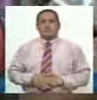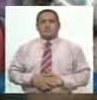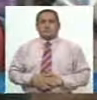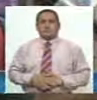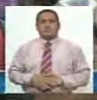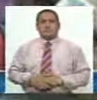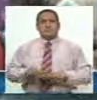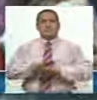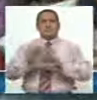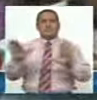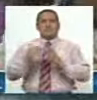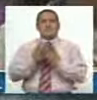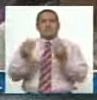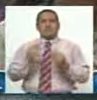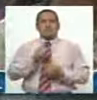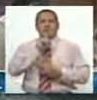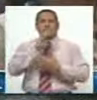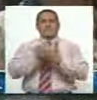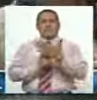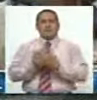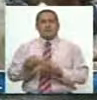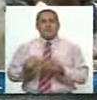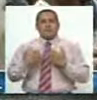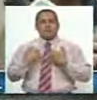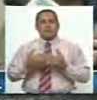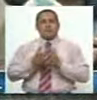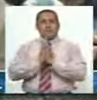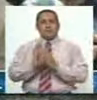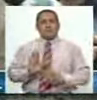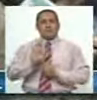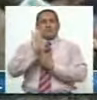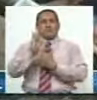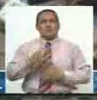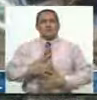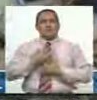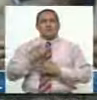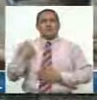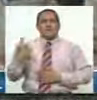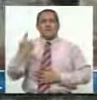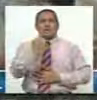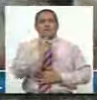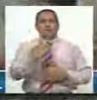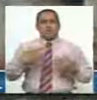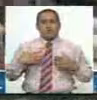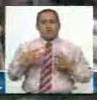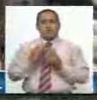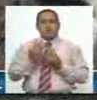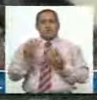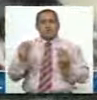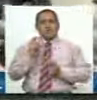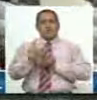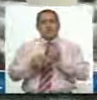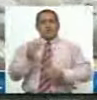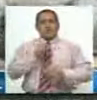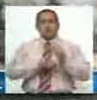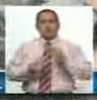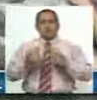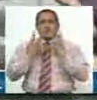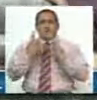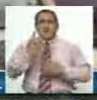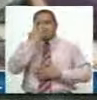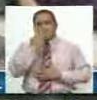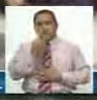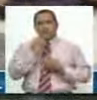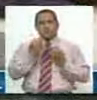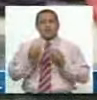Basta ya de tanto silencio. Tienen que representar los intereses de cada uno de nosotros, de los más vulnerables. Expresaron así su